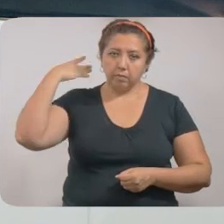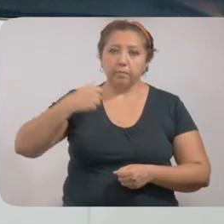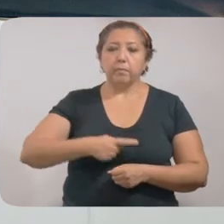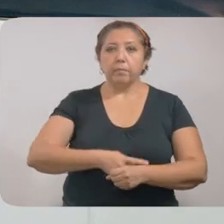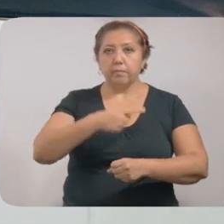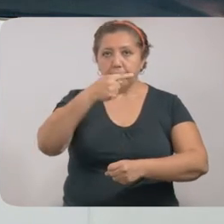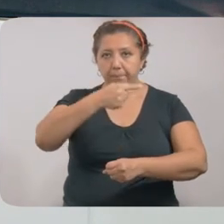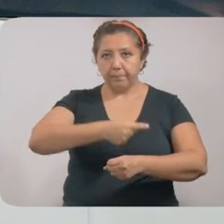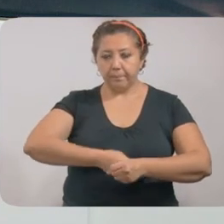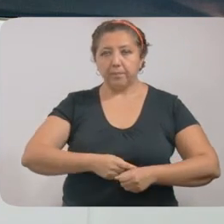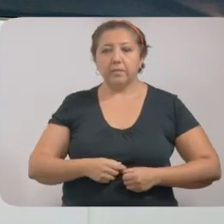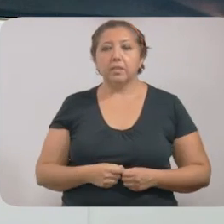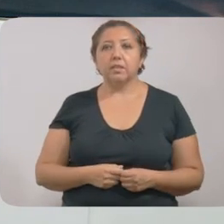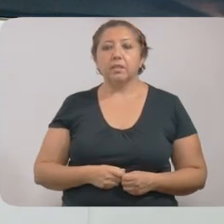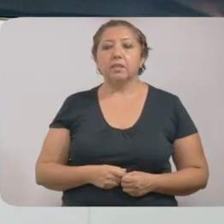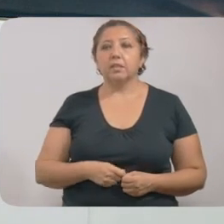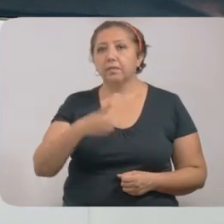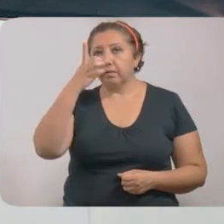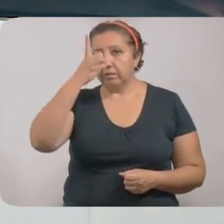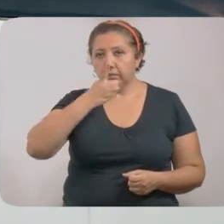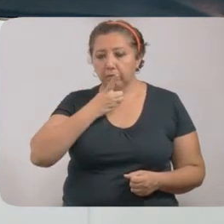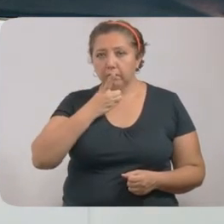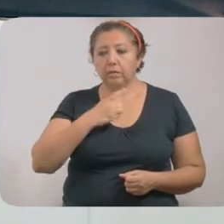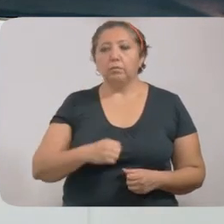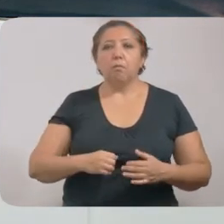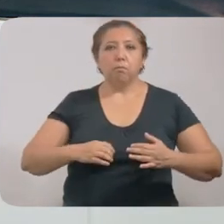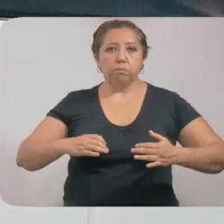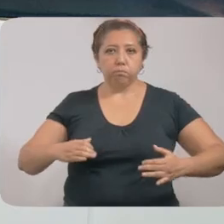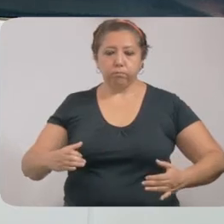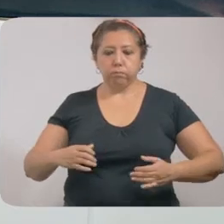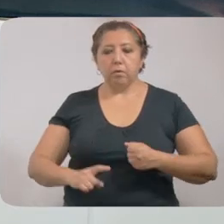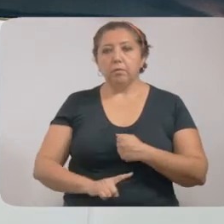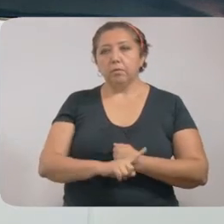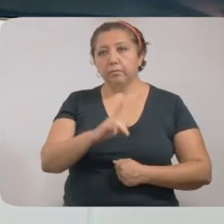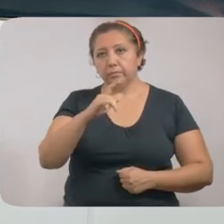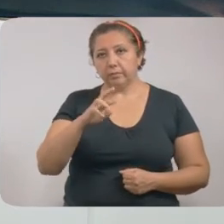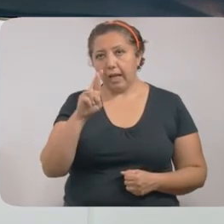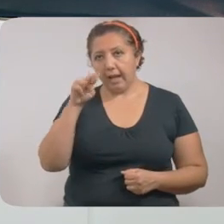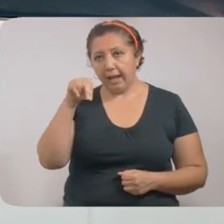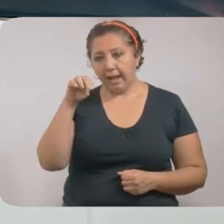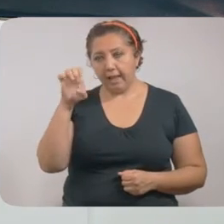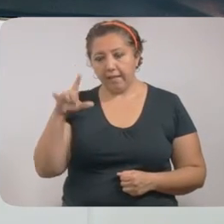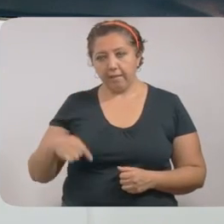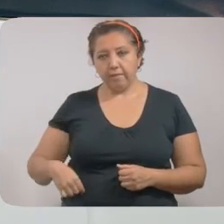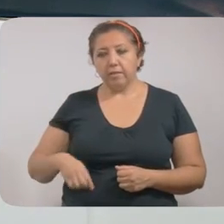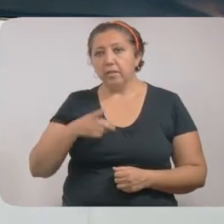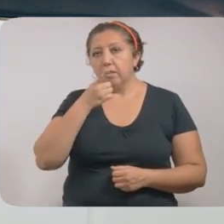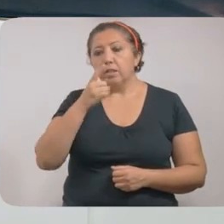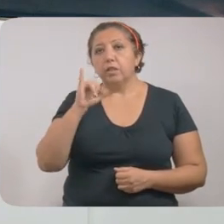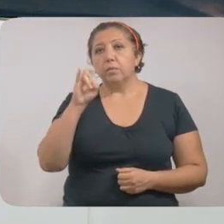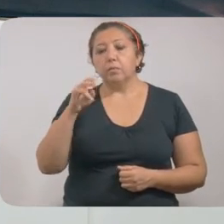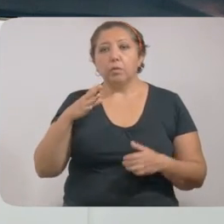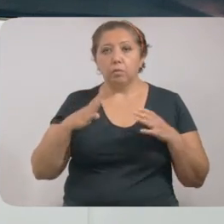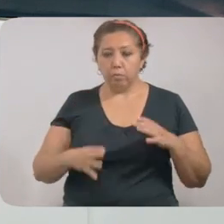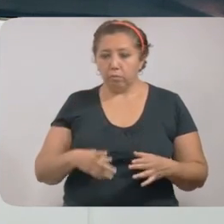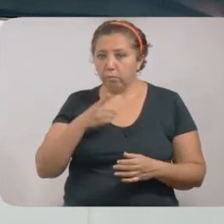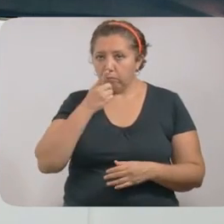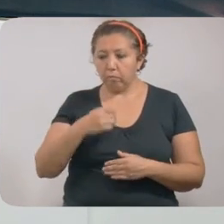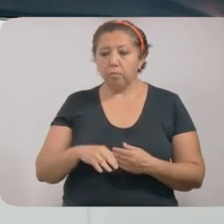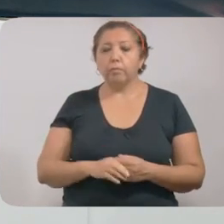fueron hipertensión arterial sistémica, diabetes, obesidad, insuficiencia renal crónica, inmunosupresión y